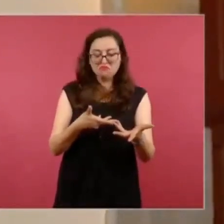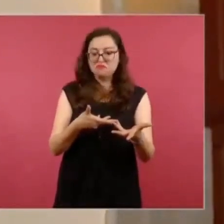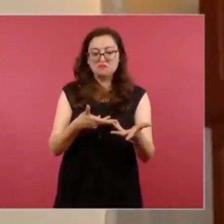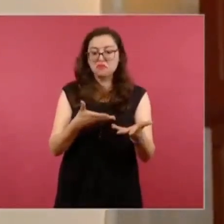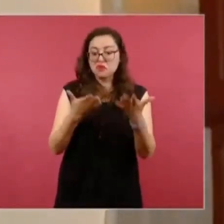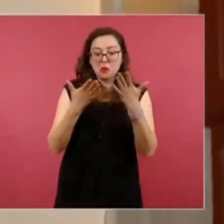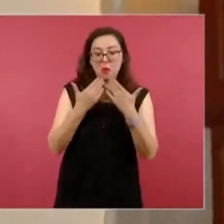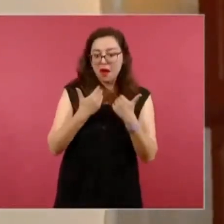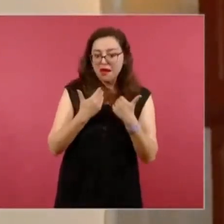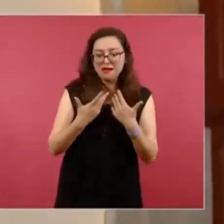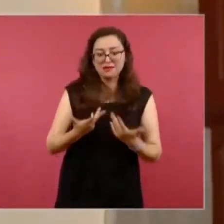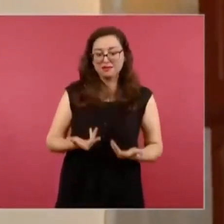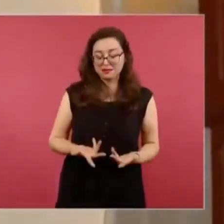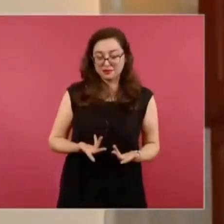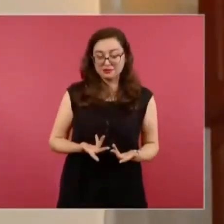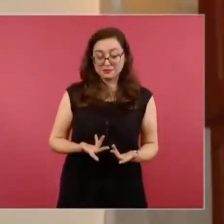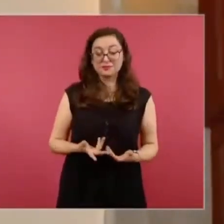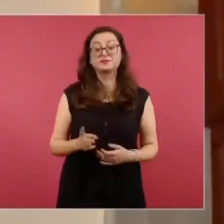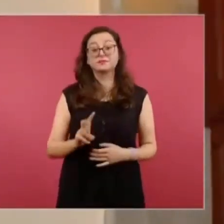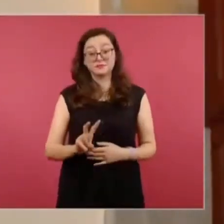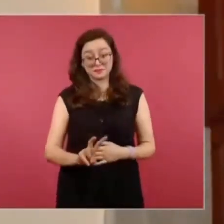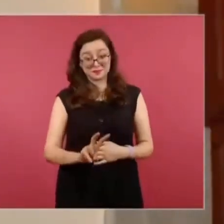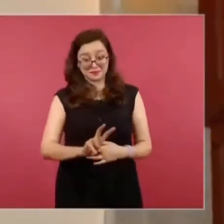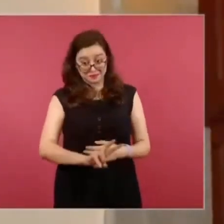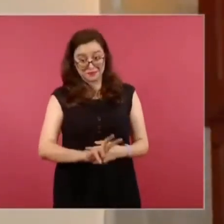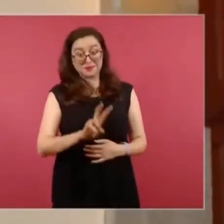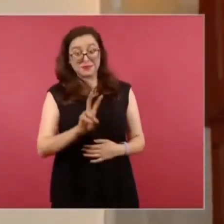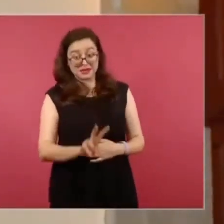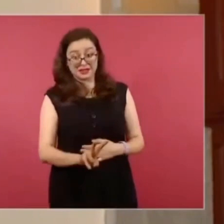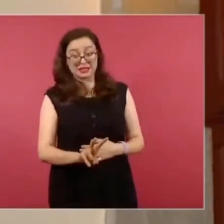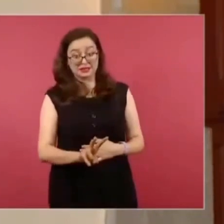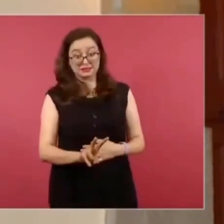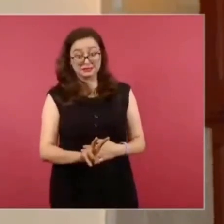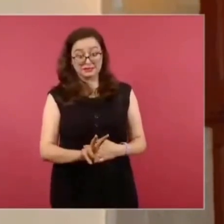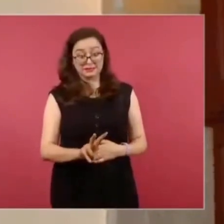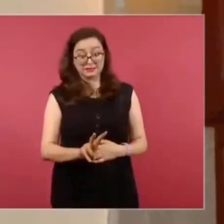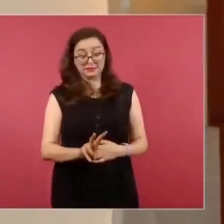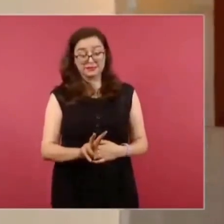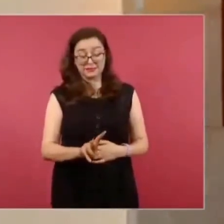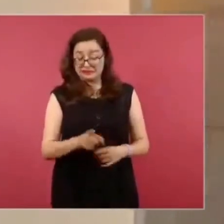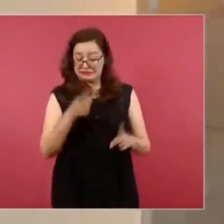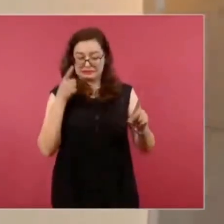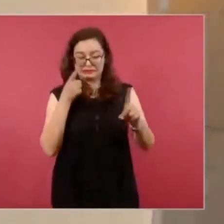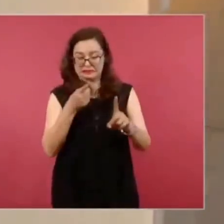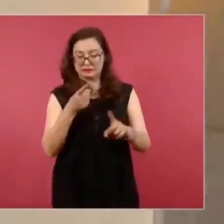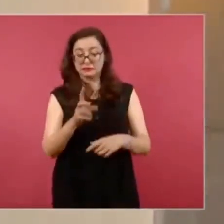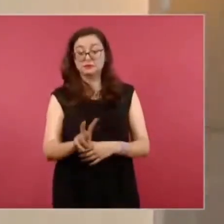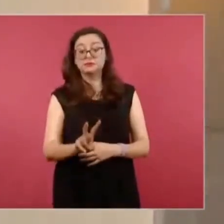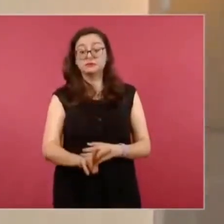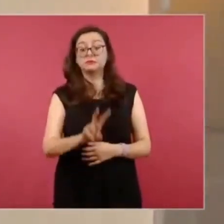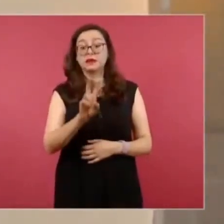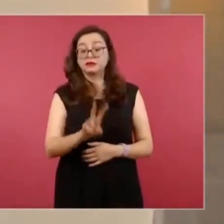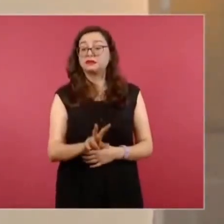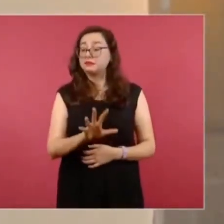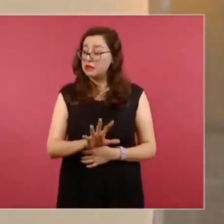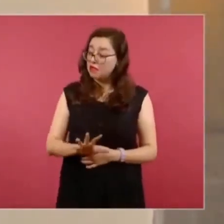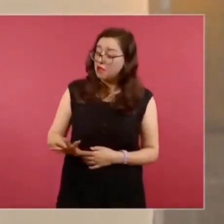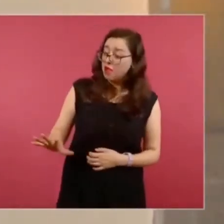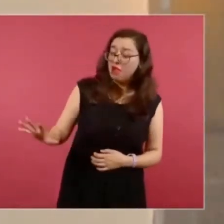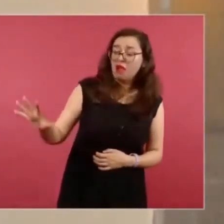En efecto, cuando el pueblo, esta es la esencia, es demasiado pobre,